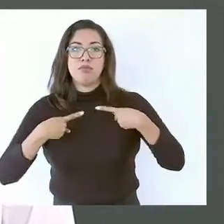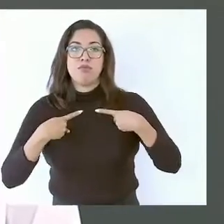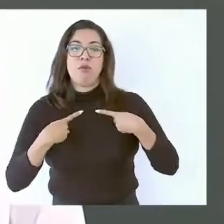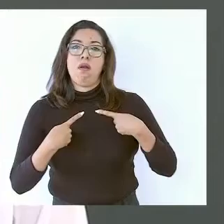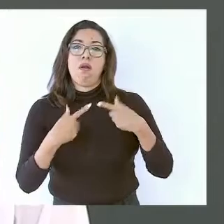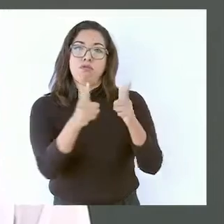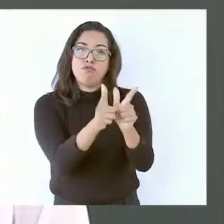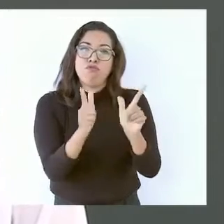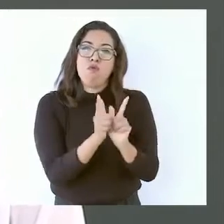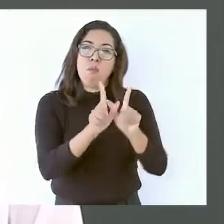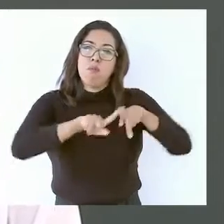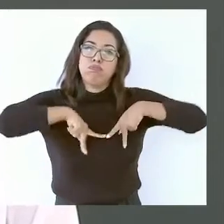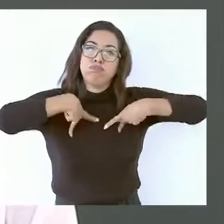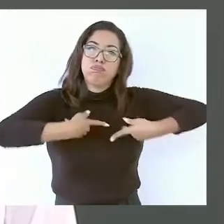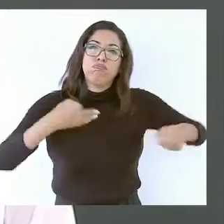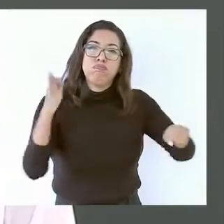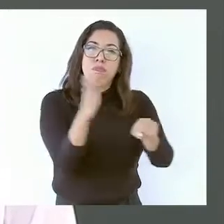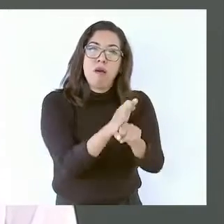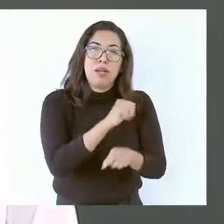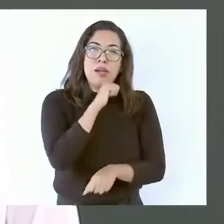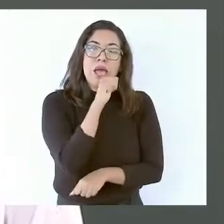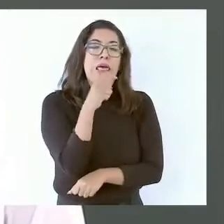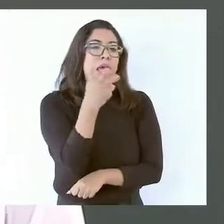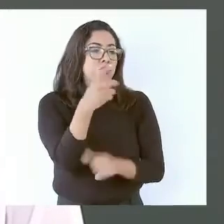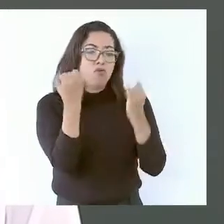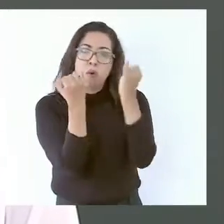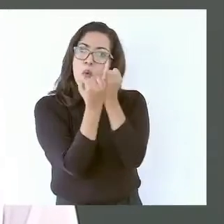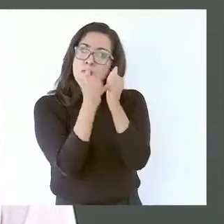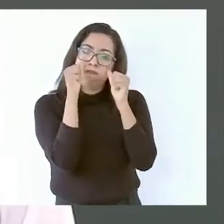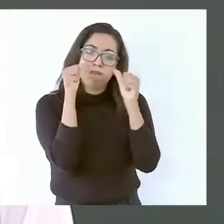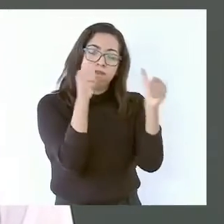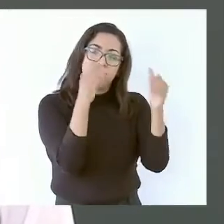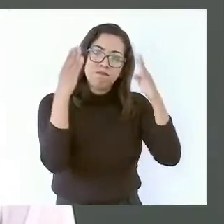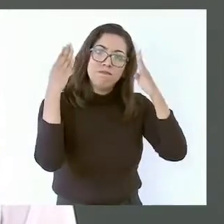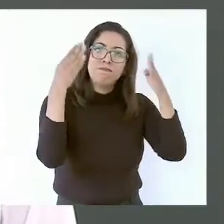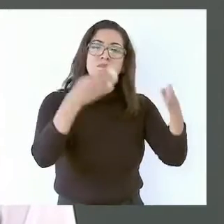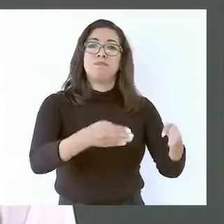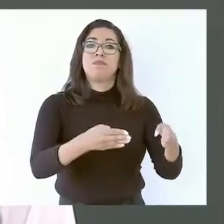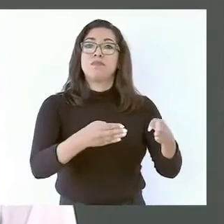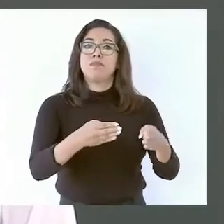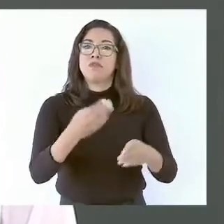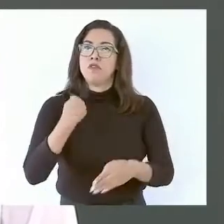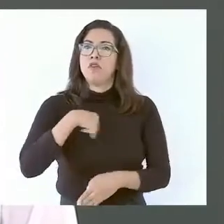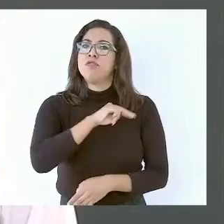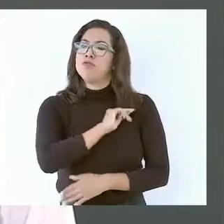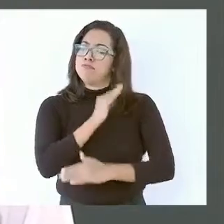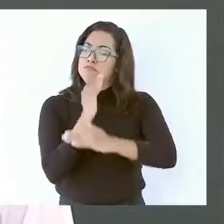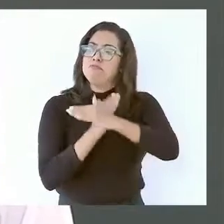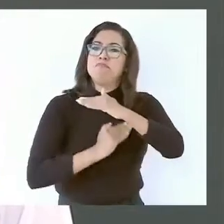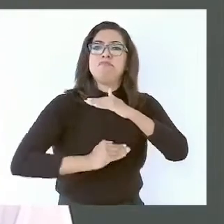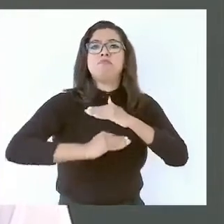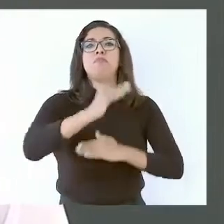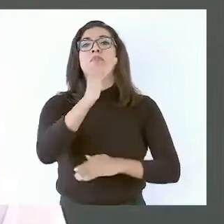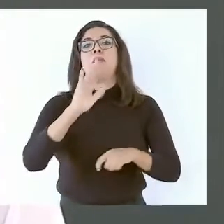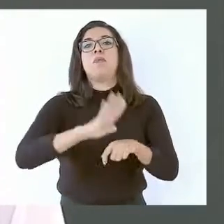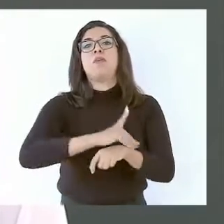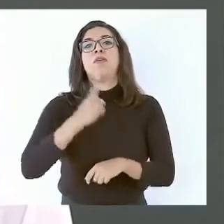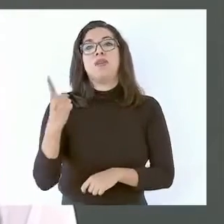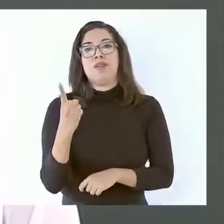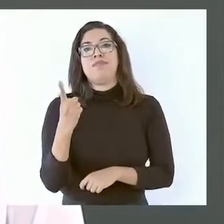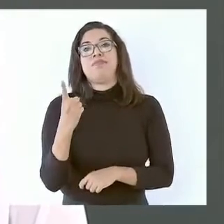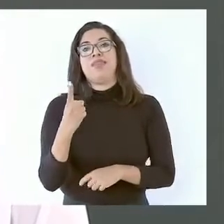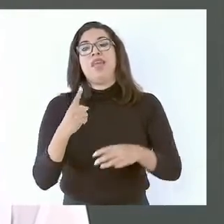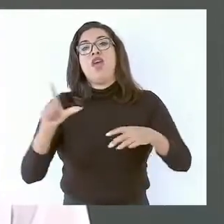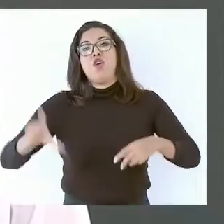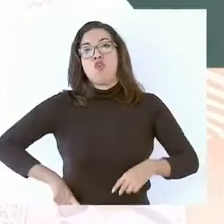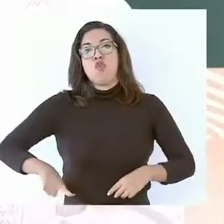vulnerables. Nuestro plan Juntos Saldremos Adelante ha sido exitoso gracias al trabajo conjunto de los tres órdenes